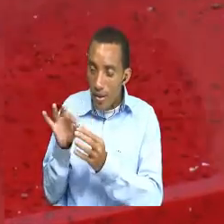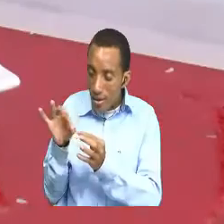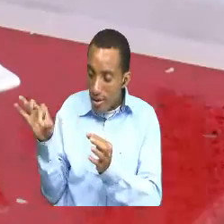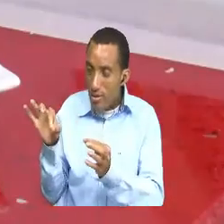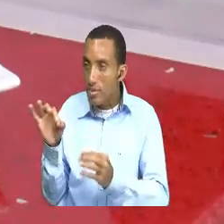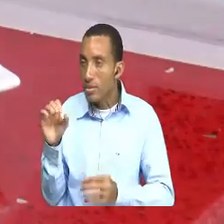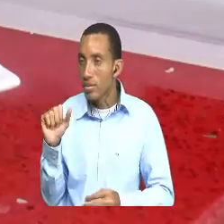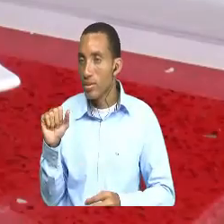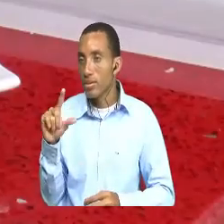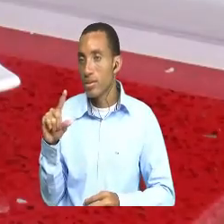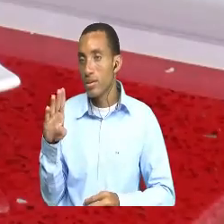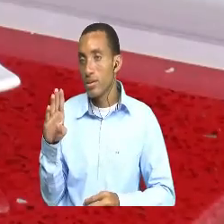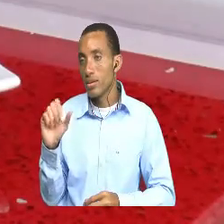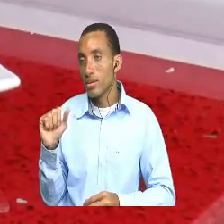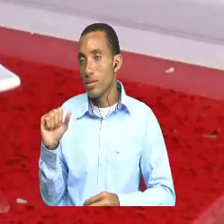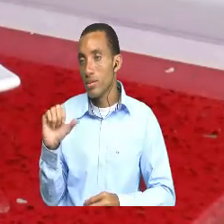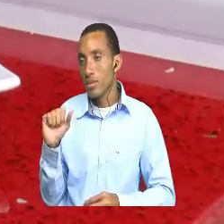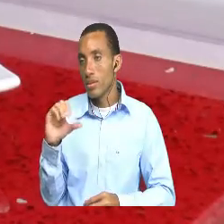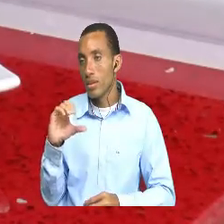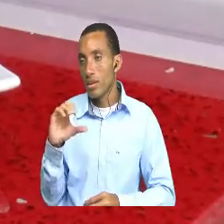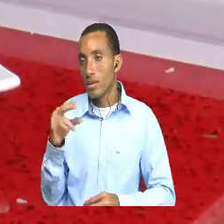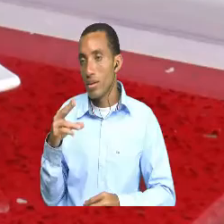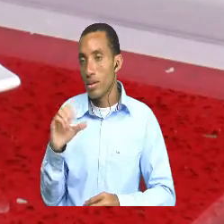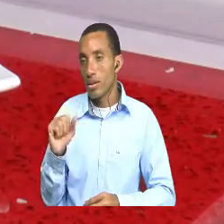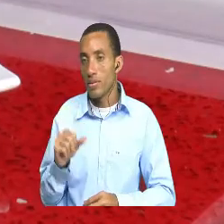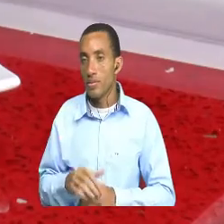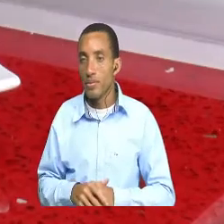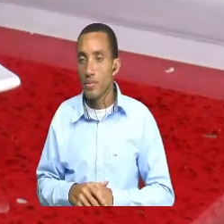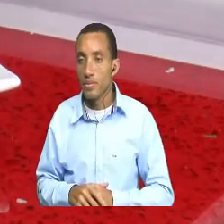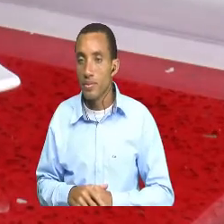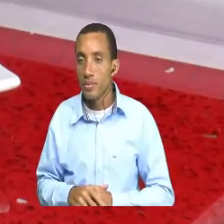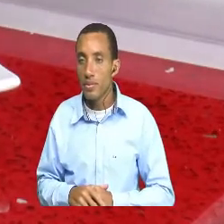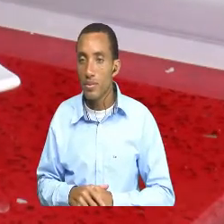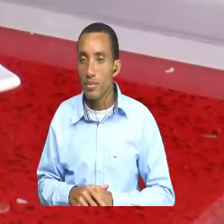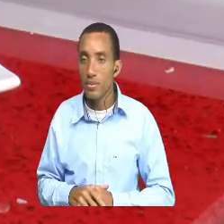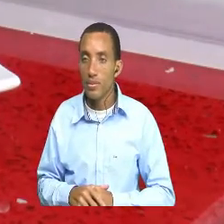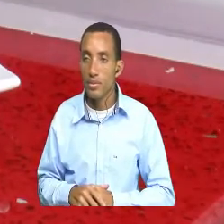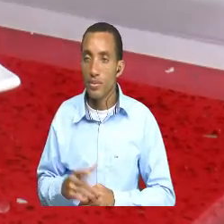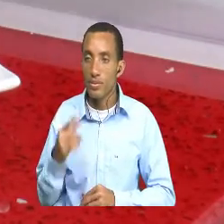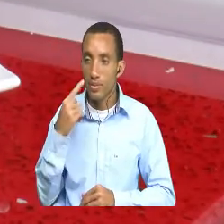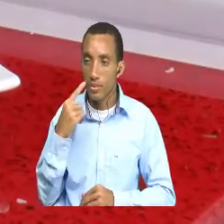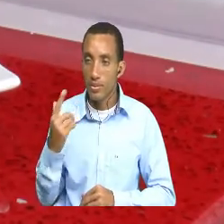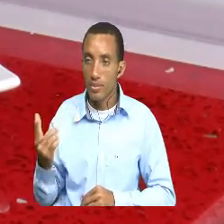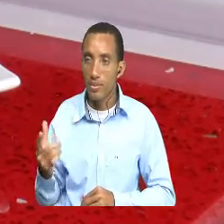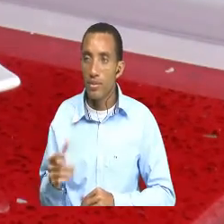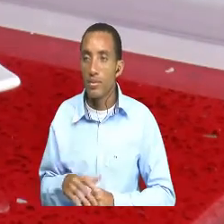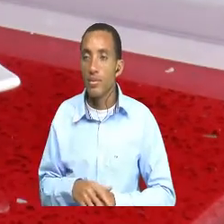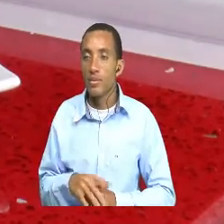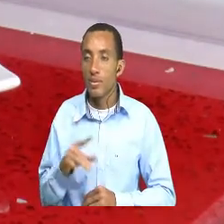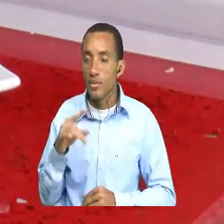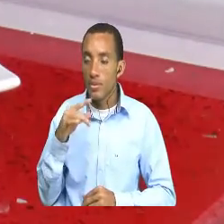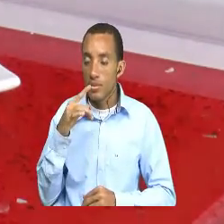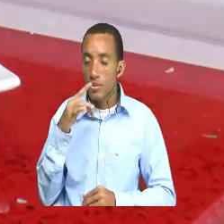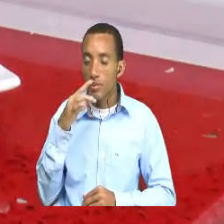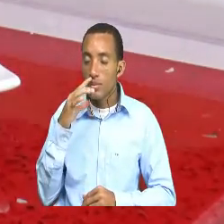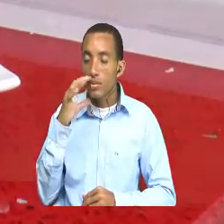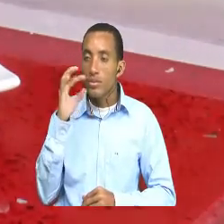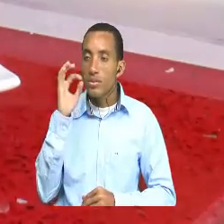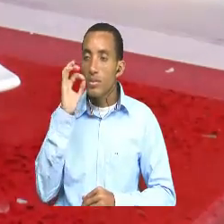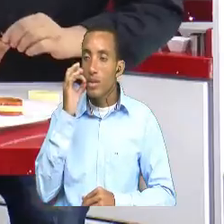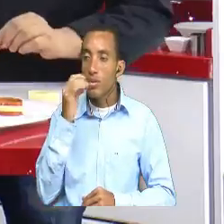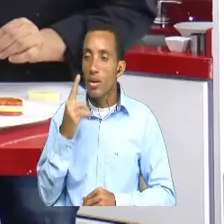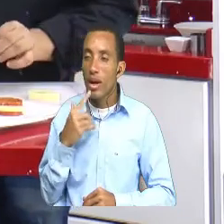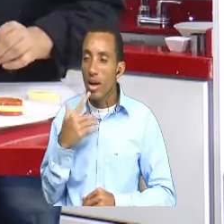bueno con esta ramita gracias roy y entonces estas ramitas le dan un aroma esto es un estilo de menta